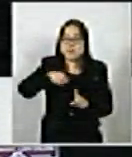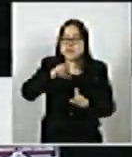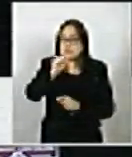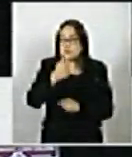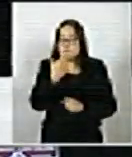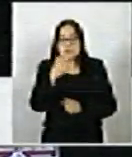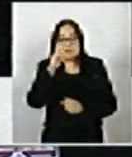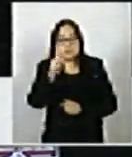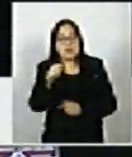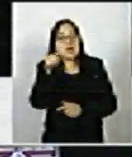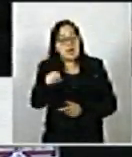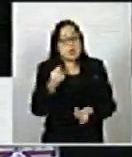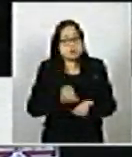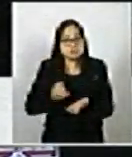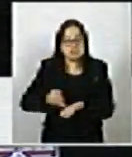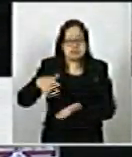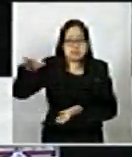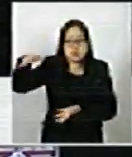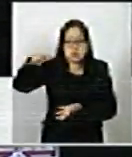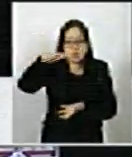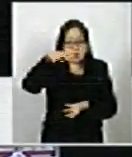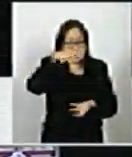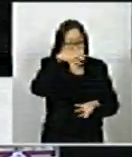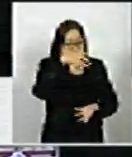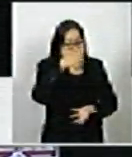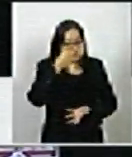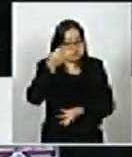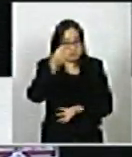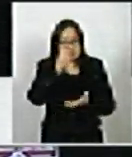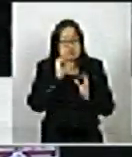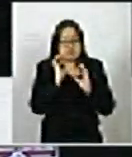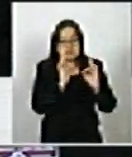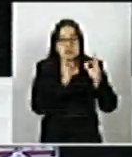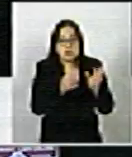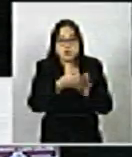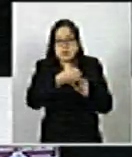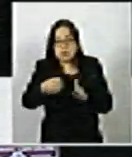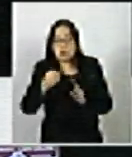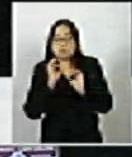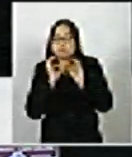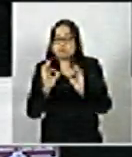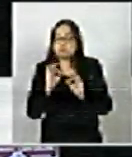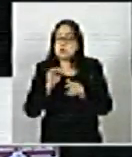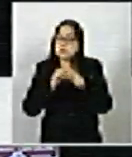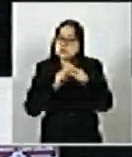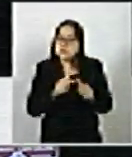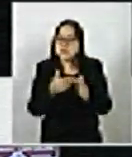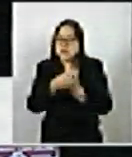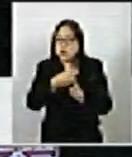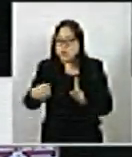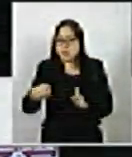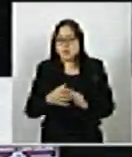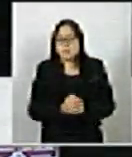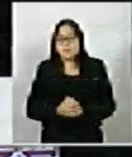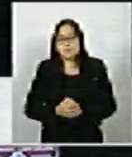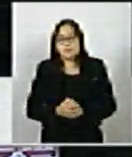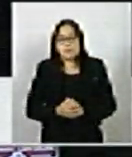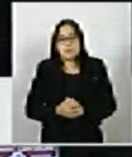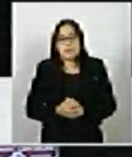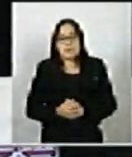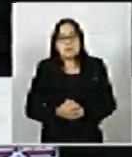recaudar finanzas y mantener la estabilidad el periodo